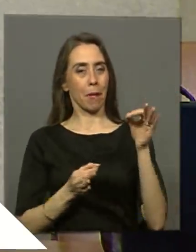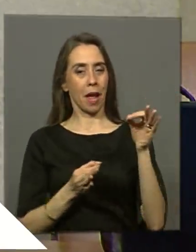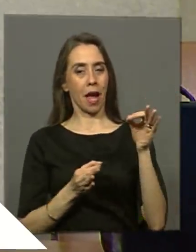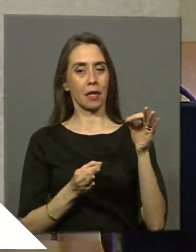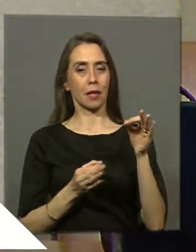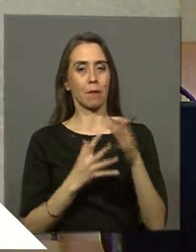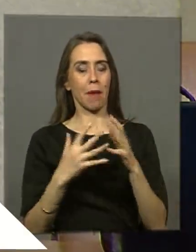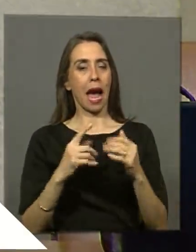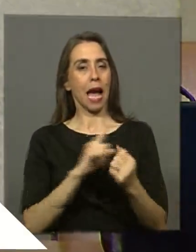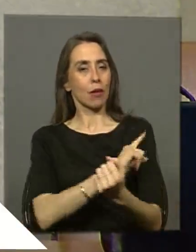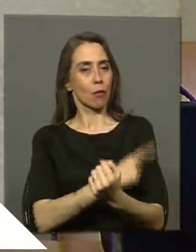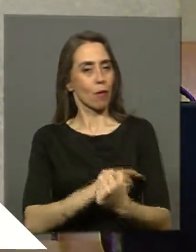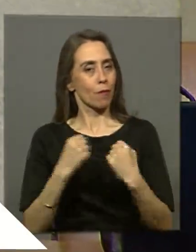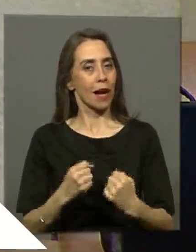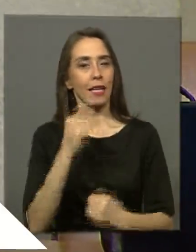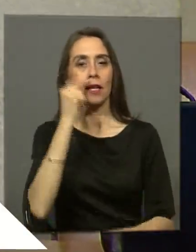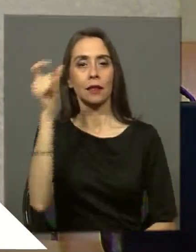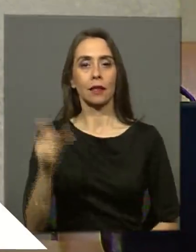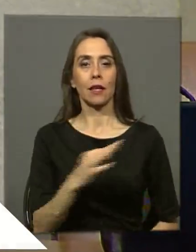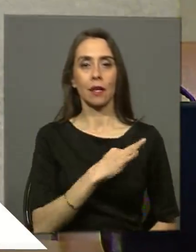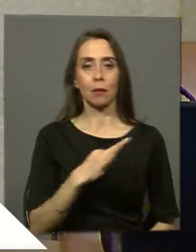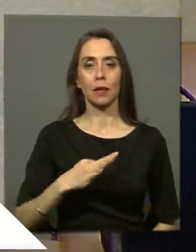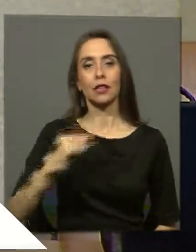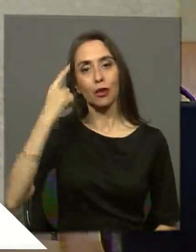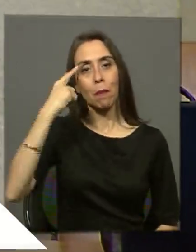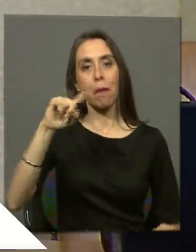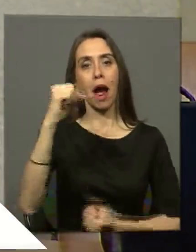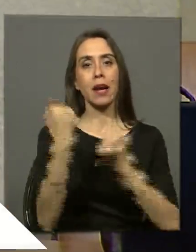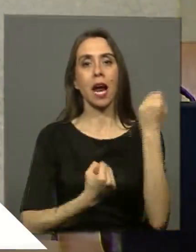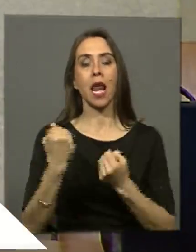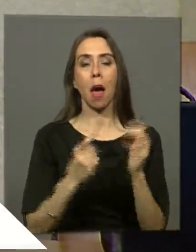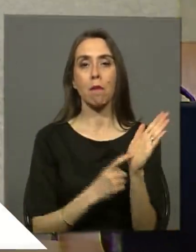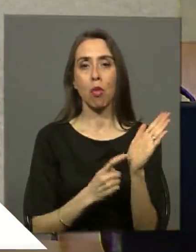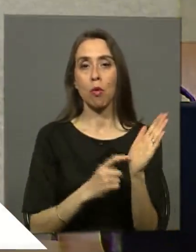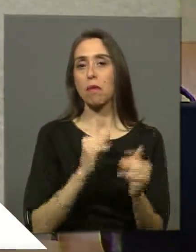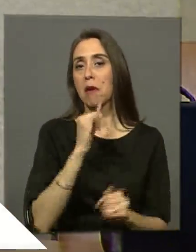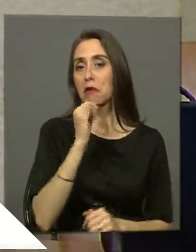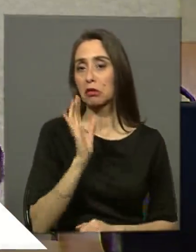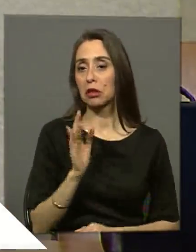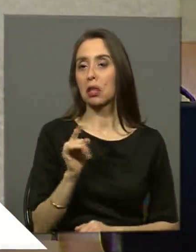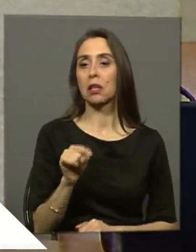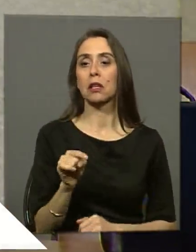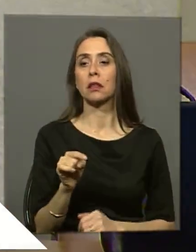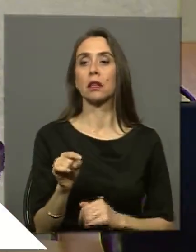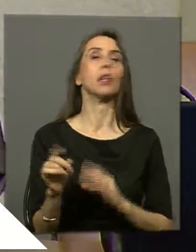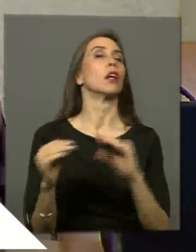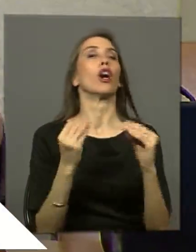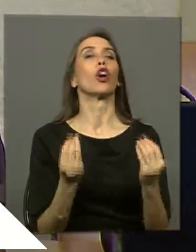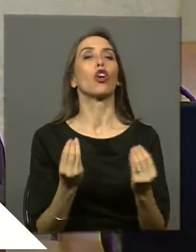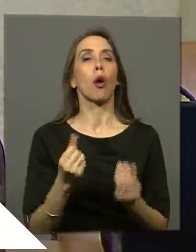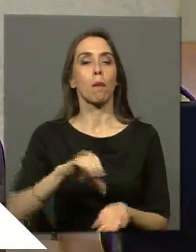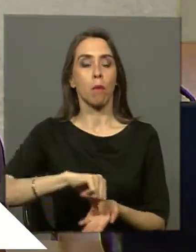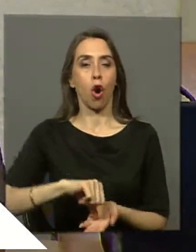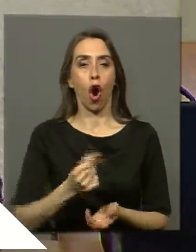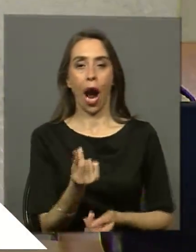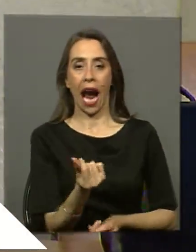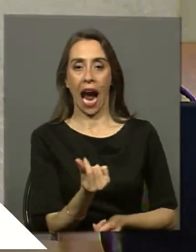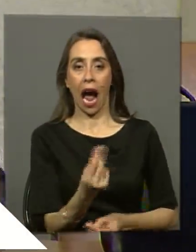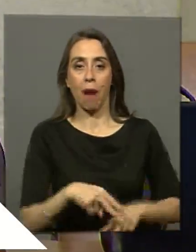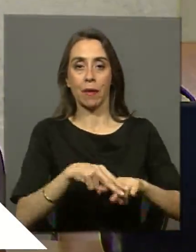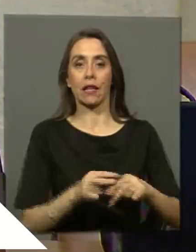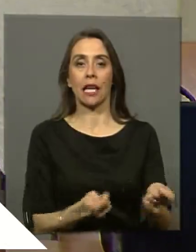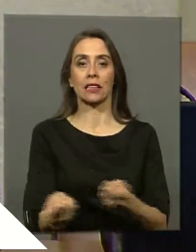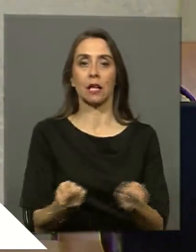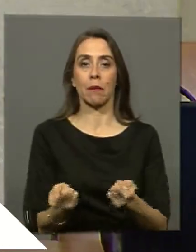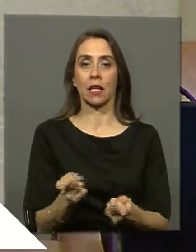audaz del ministro en términos de productividad porque yo no sé si a ustedes les parece pero aquí estamos hablando de cómo manejamos el capital los